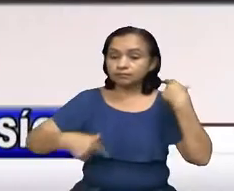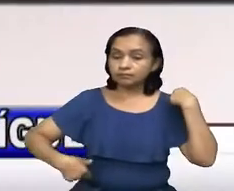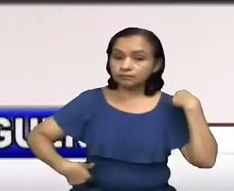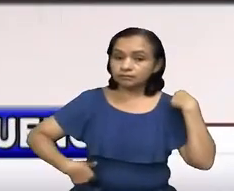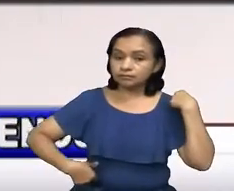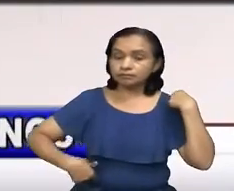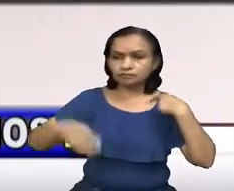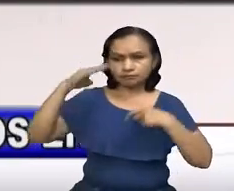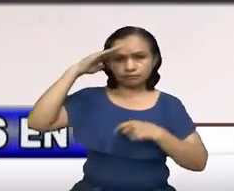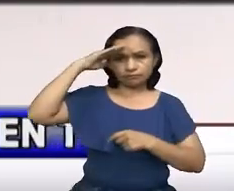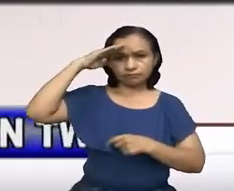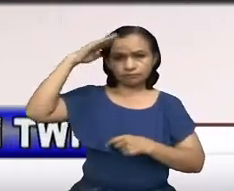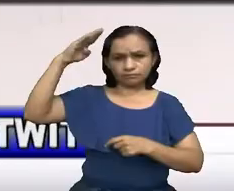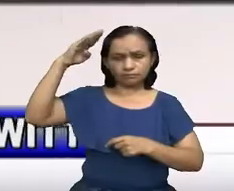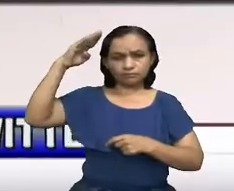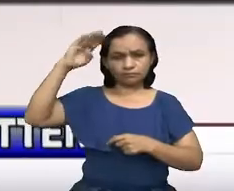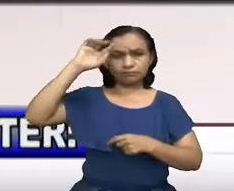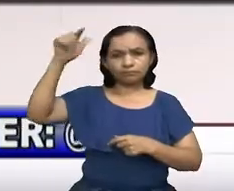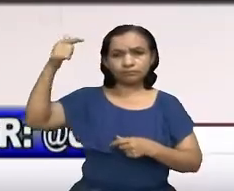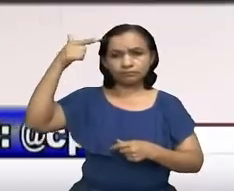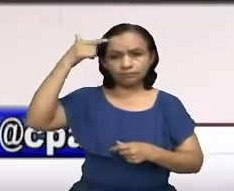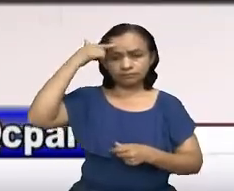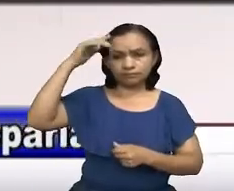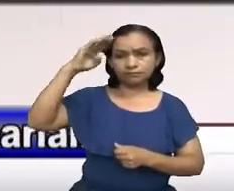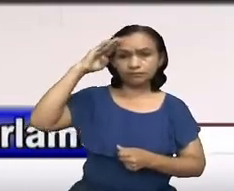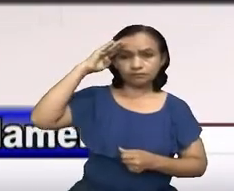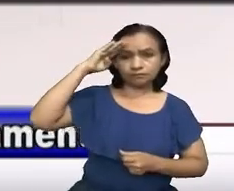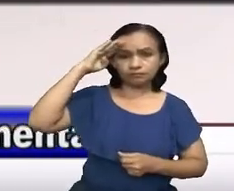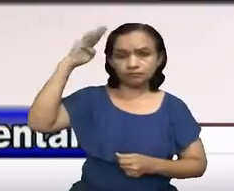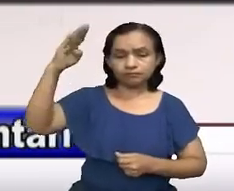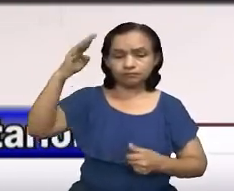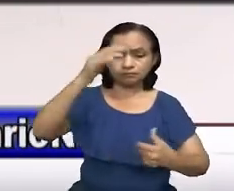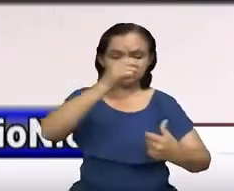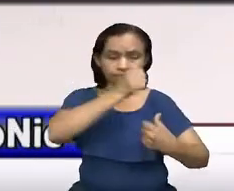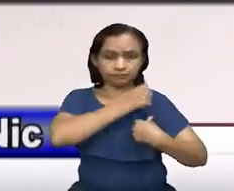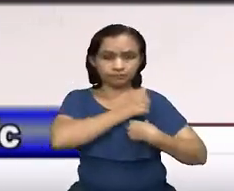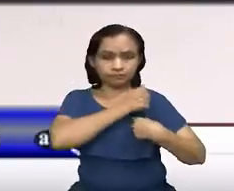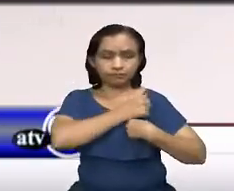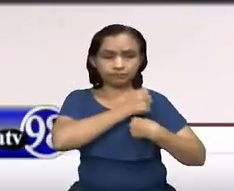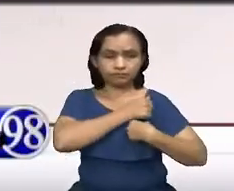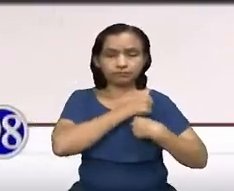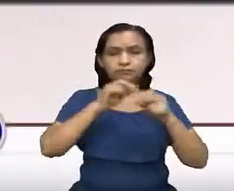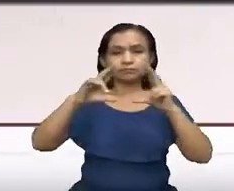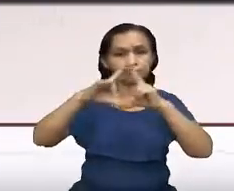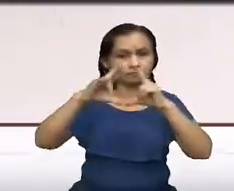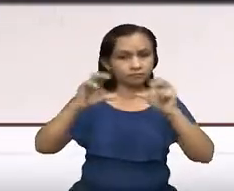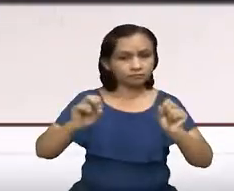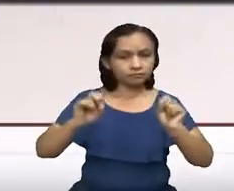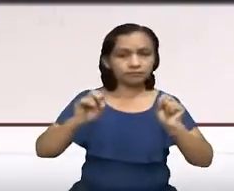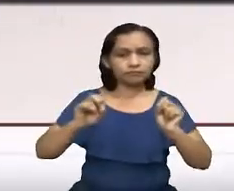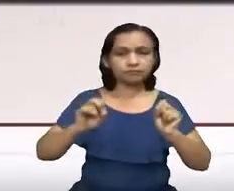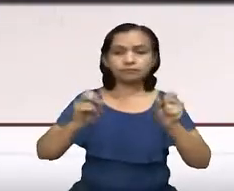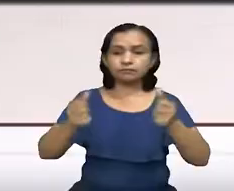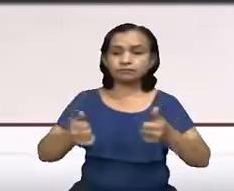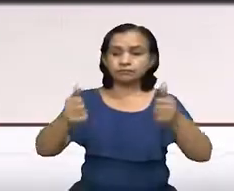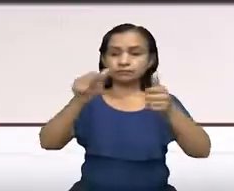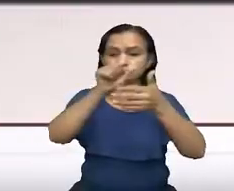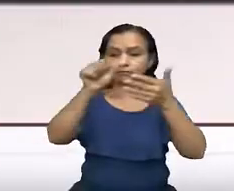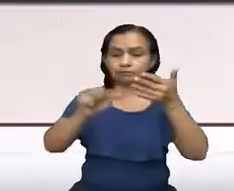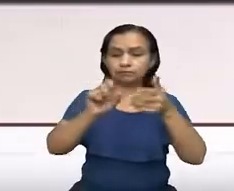República es jefe de Estado, jefe de gobierno y jefe supremo del ejército de Nicaragua, conforme al